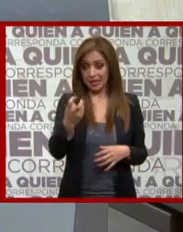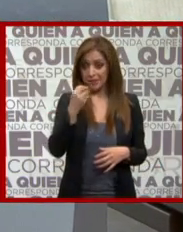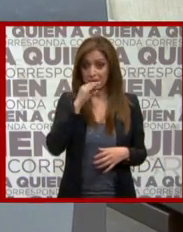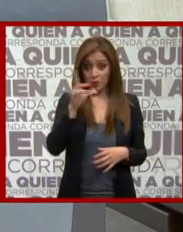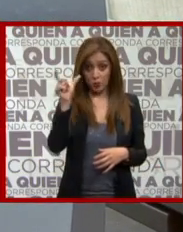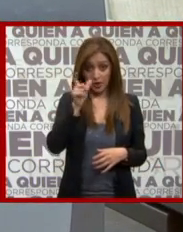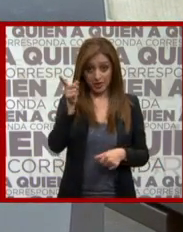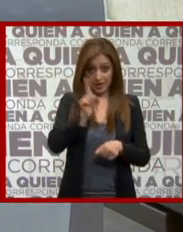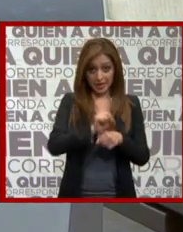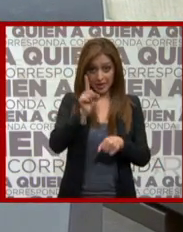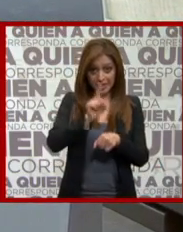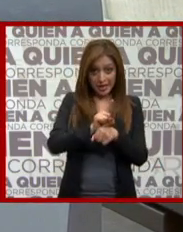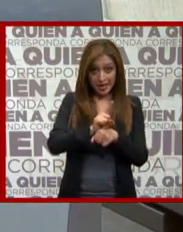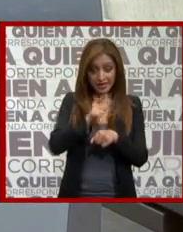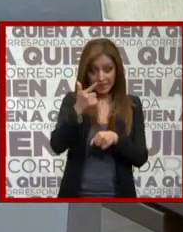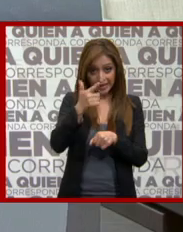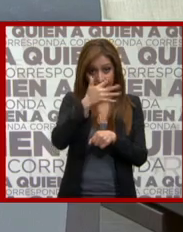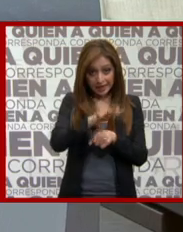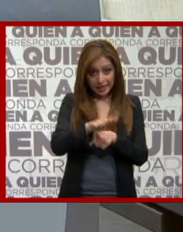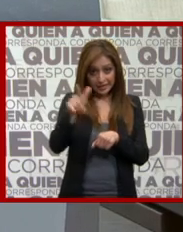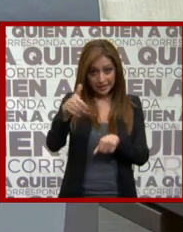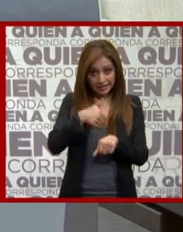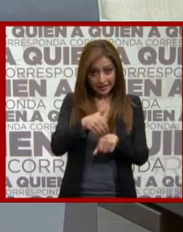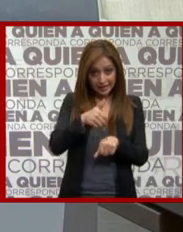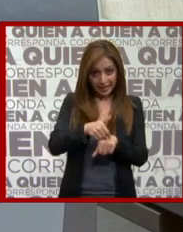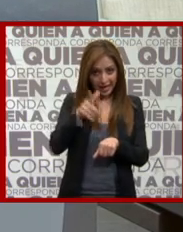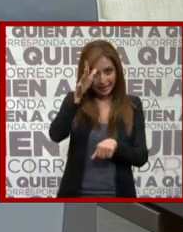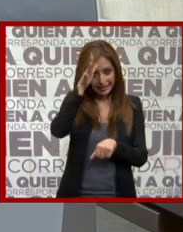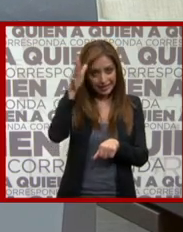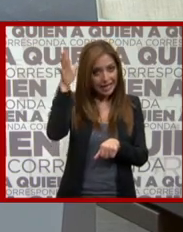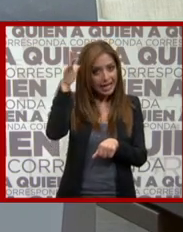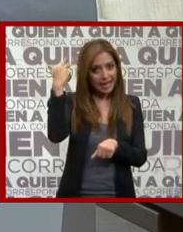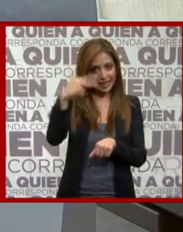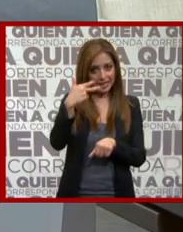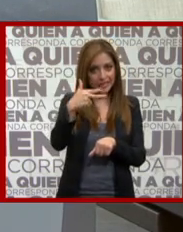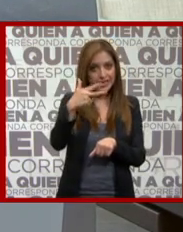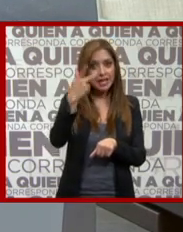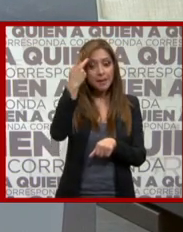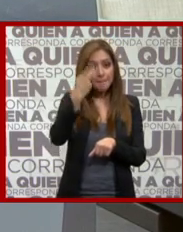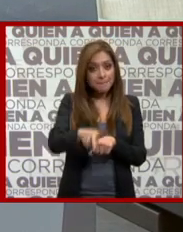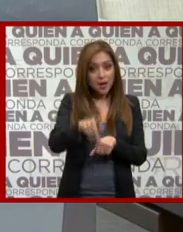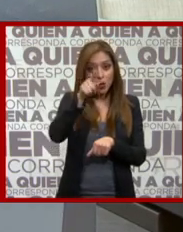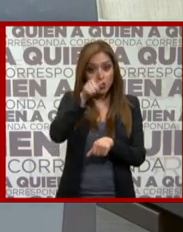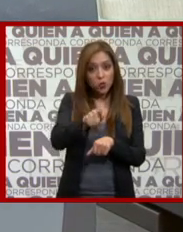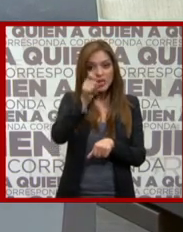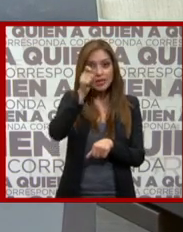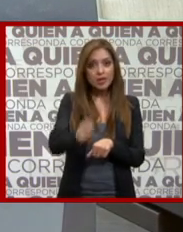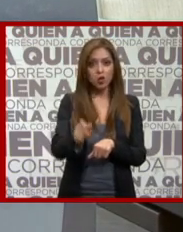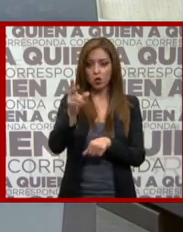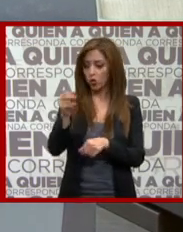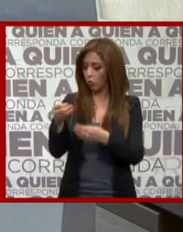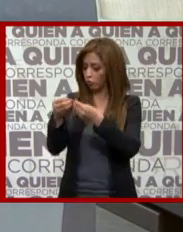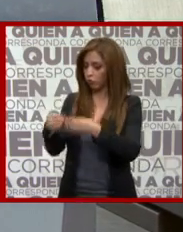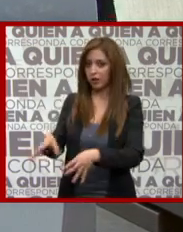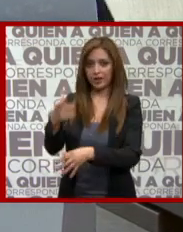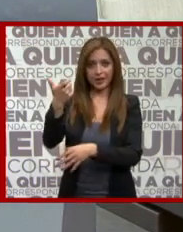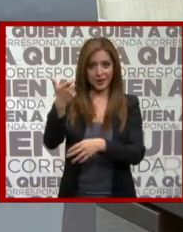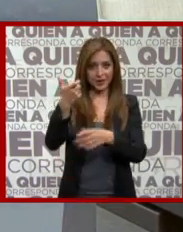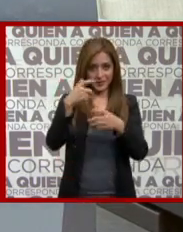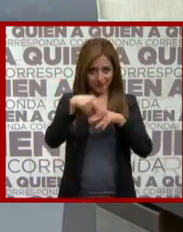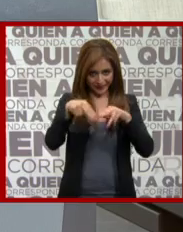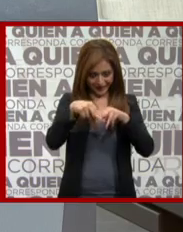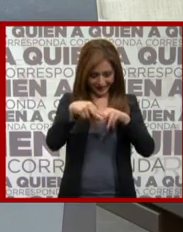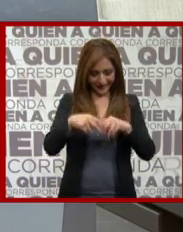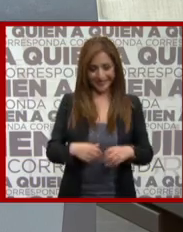ver todos los días a las 7, 10 de la noche por el canal 13, por Azteca 3. La jugada es que no sueltes el billete. No hay que soltar el billete. Bueno, ¿cómo estás, muchachón? Bien, muchas